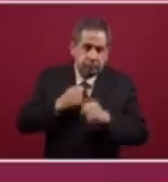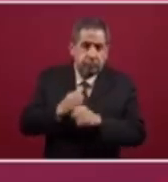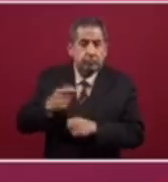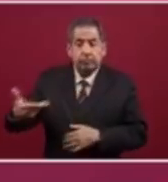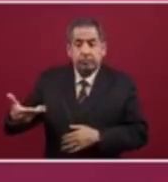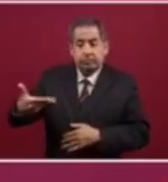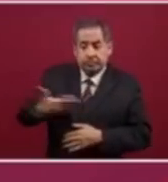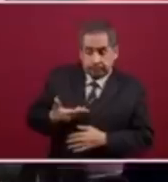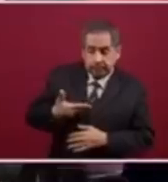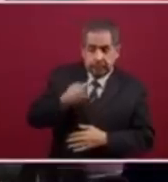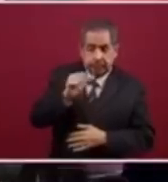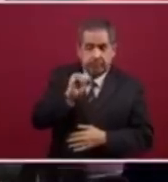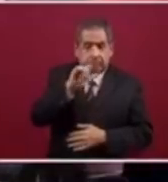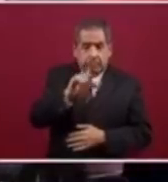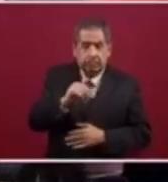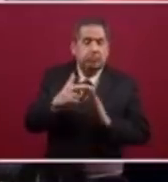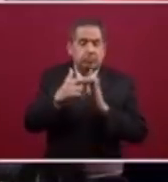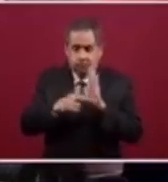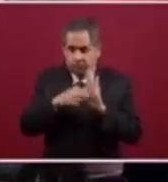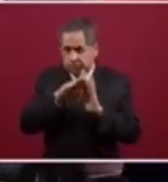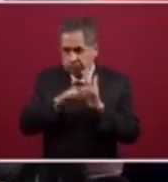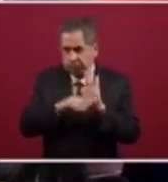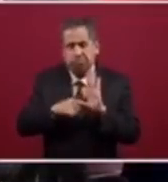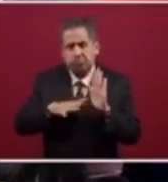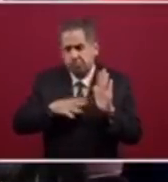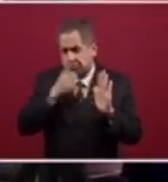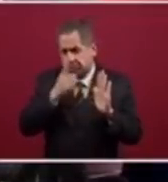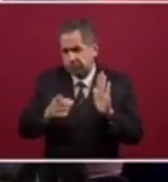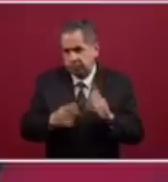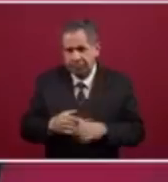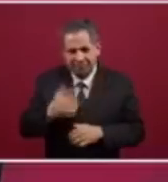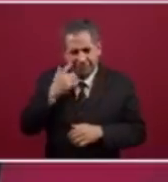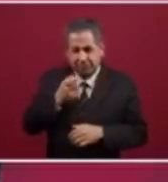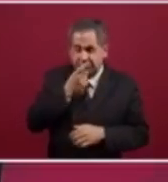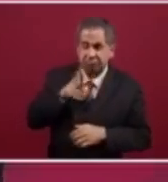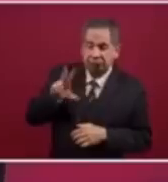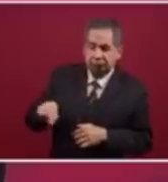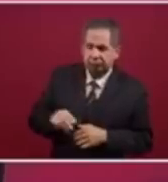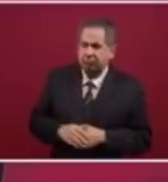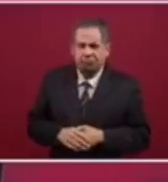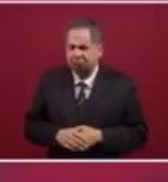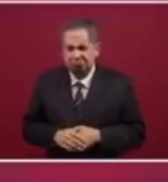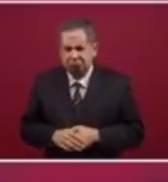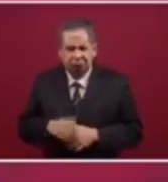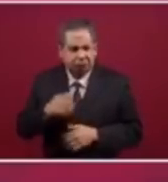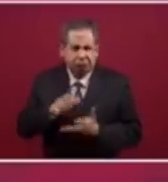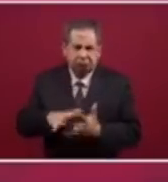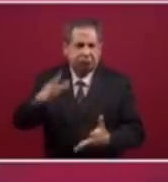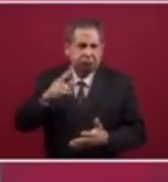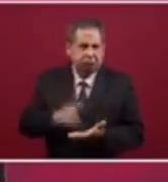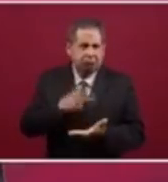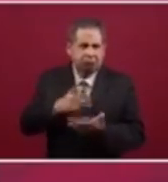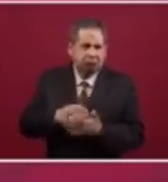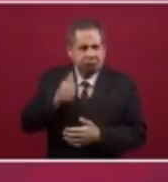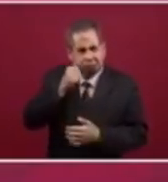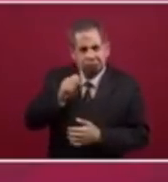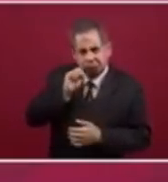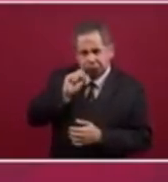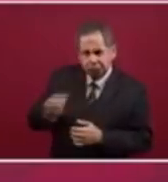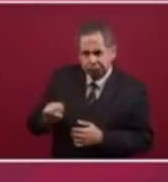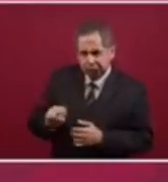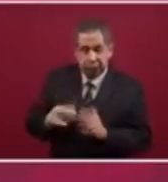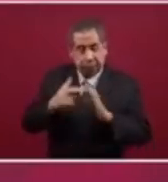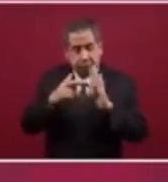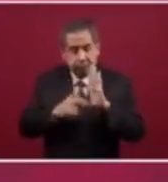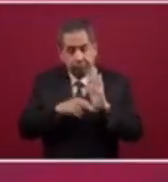pide asilo, que está regulado en la ley, es muy raro que México lo niegue, el asilo. El asilo tiene en